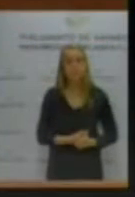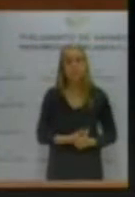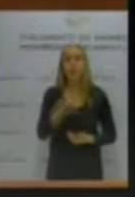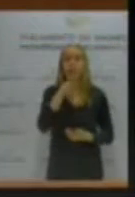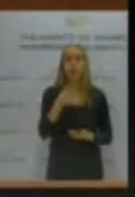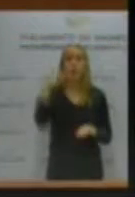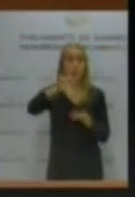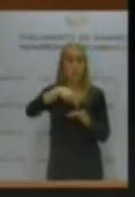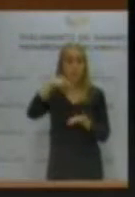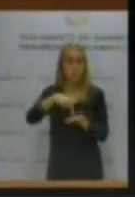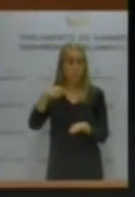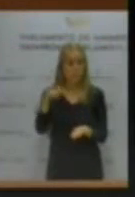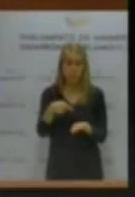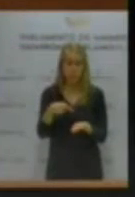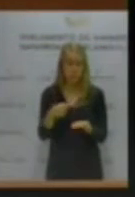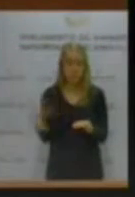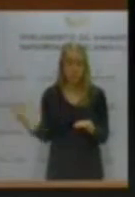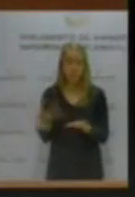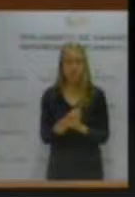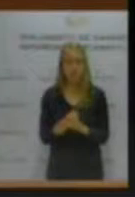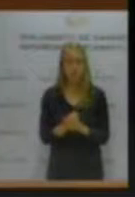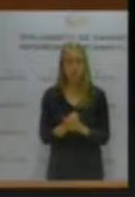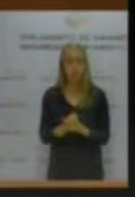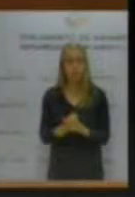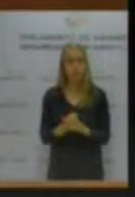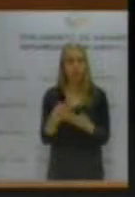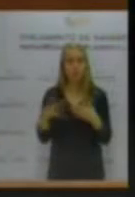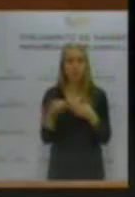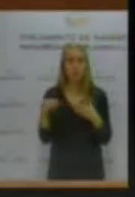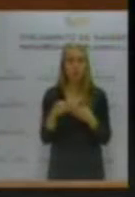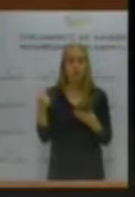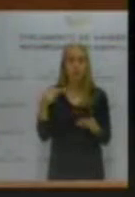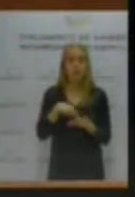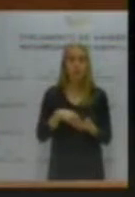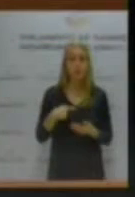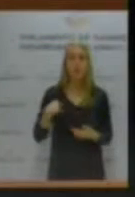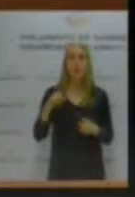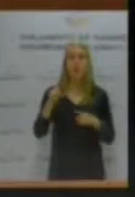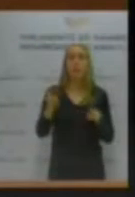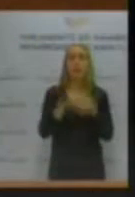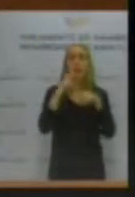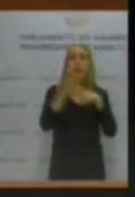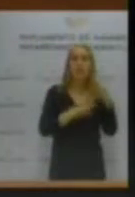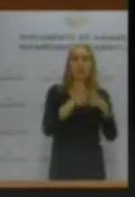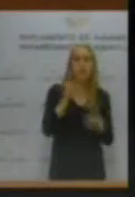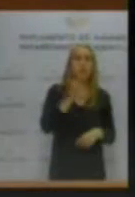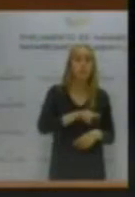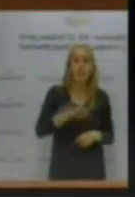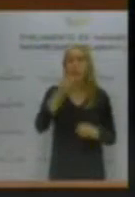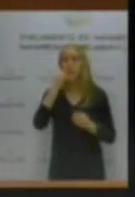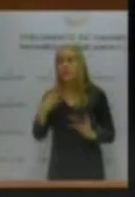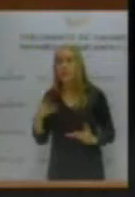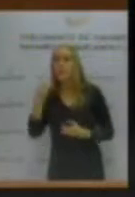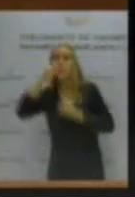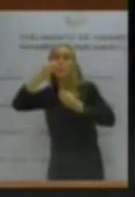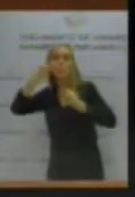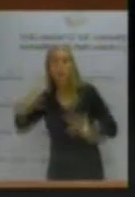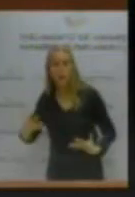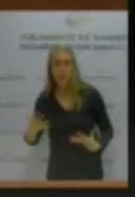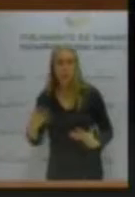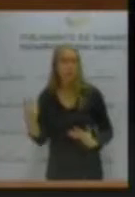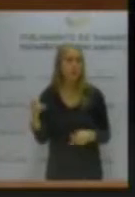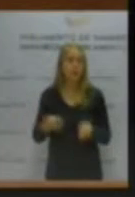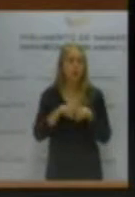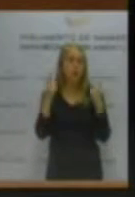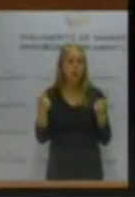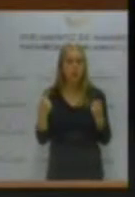por igual, reciclemos mal, bien o muy bien. No se establece tampoco ninguna